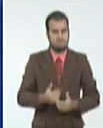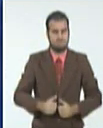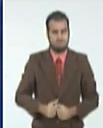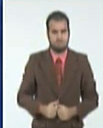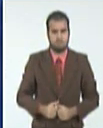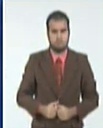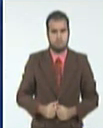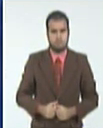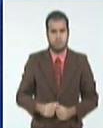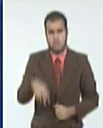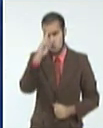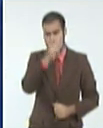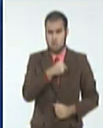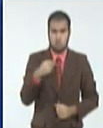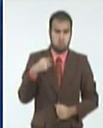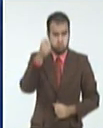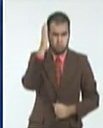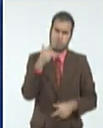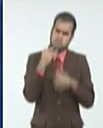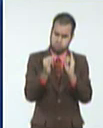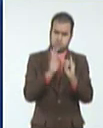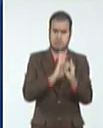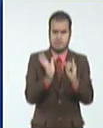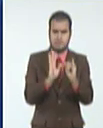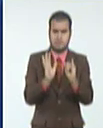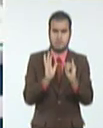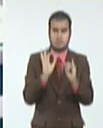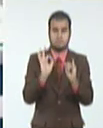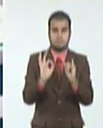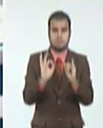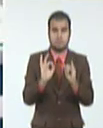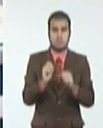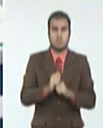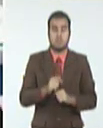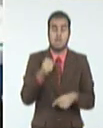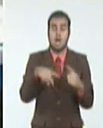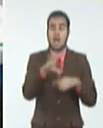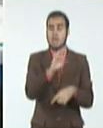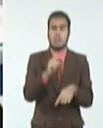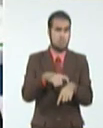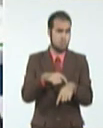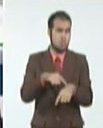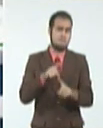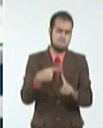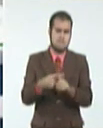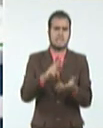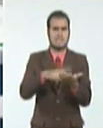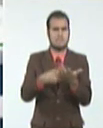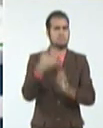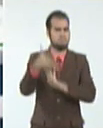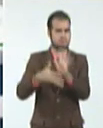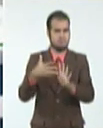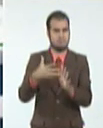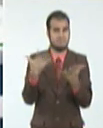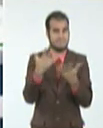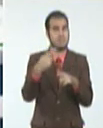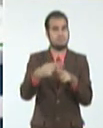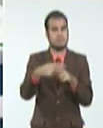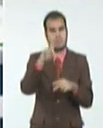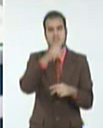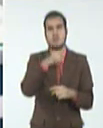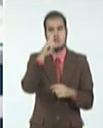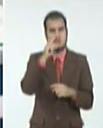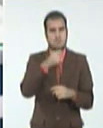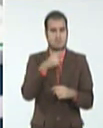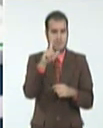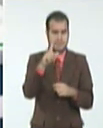García, director nacional de epidemiología. En esta última media hora se incorporó Lionel Mieres, nuestro intérprete en lengua de señas. En los últimos